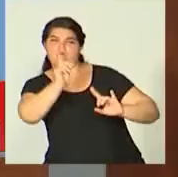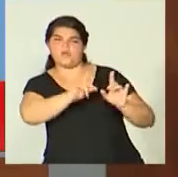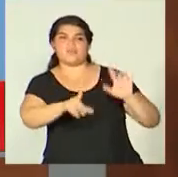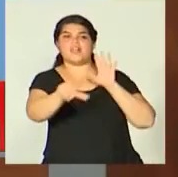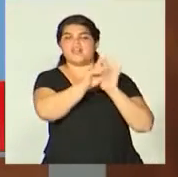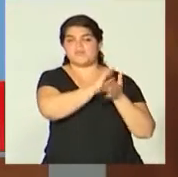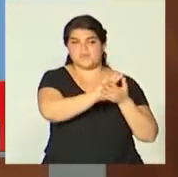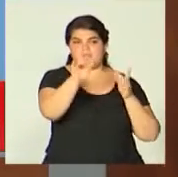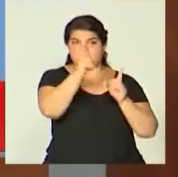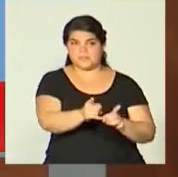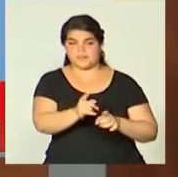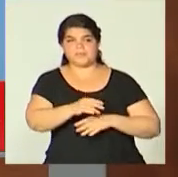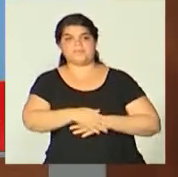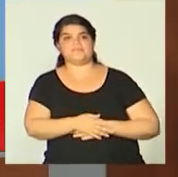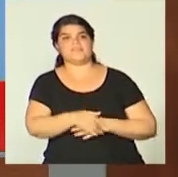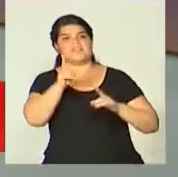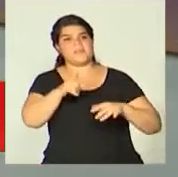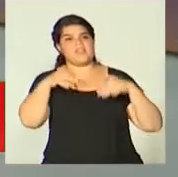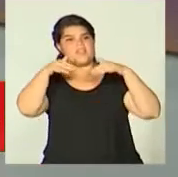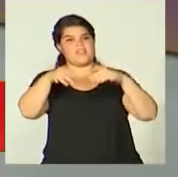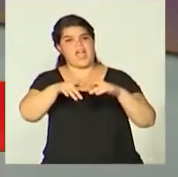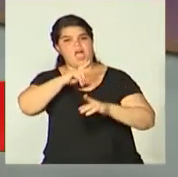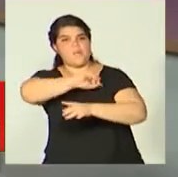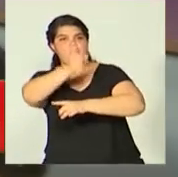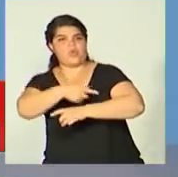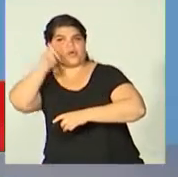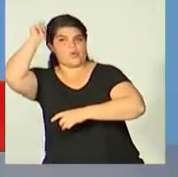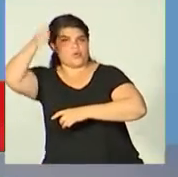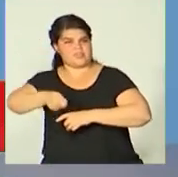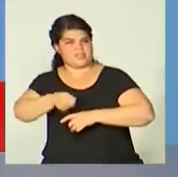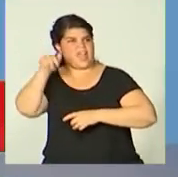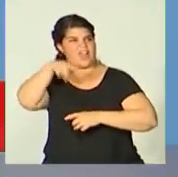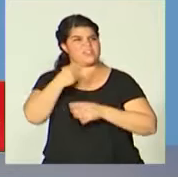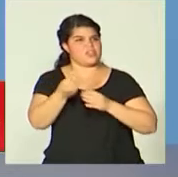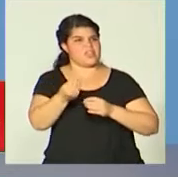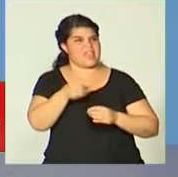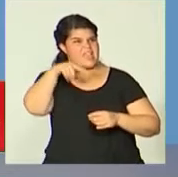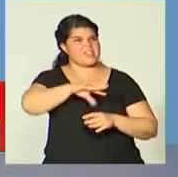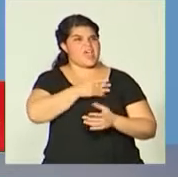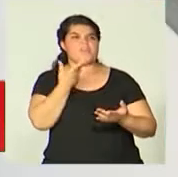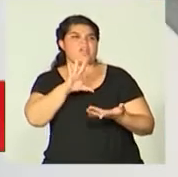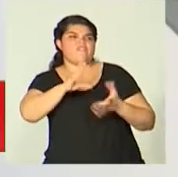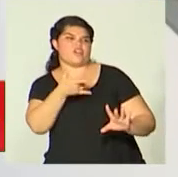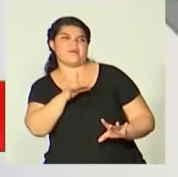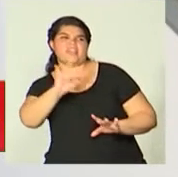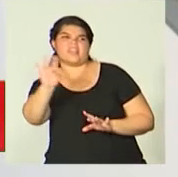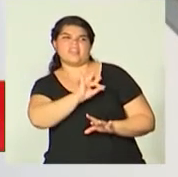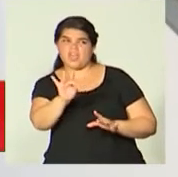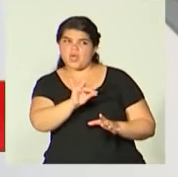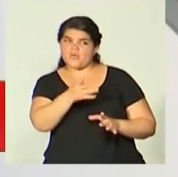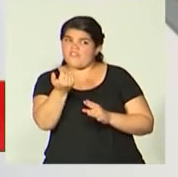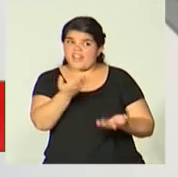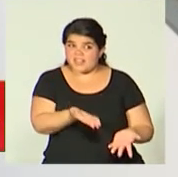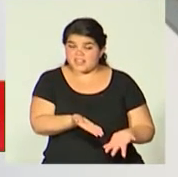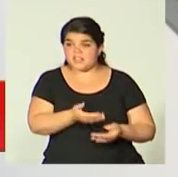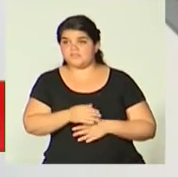leyes y también decías que la marcha va a ser hacia el poder judicial la justicia es la gran deuda pendiente en este tema es la gran deuda pendiente